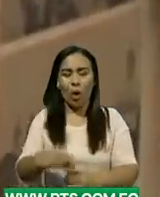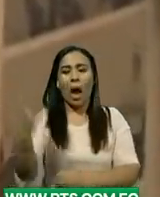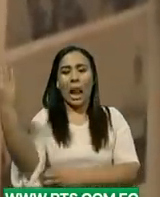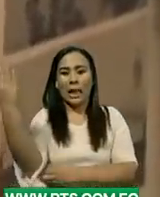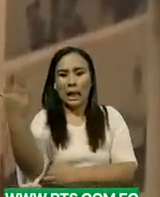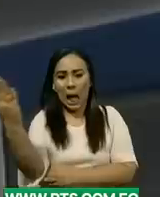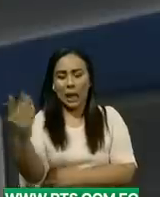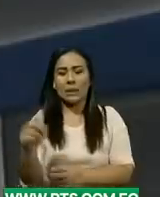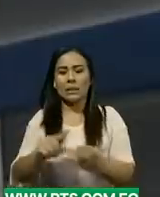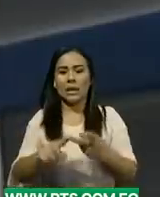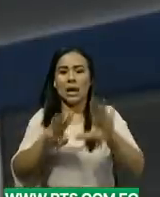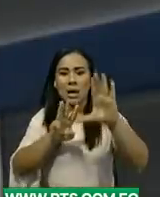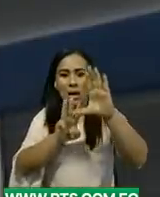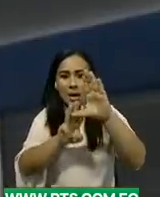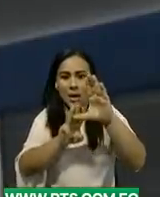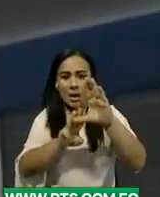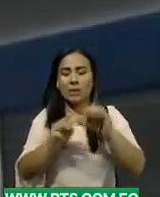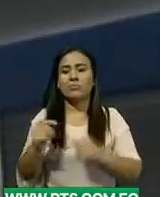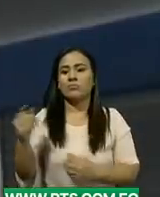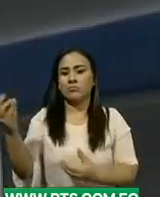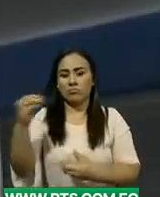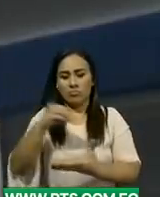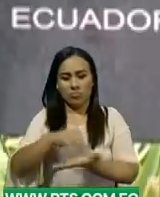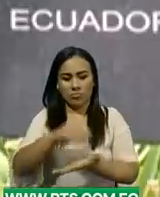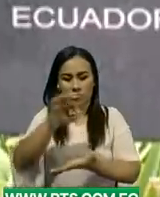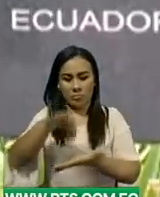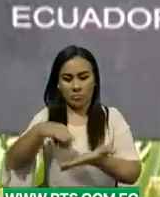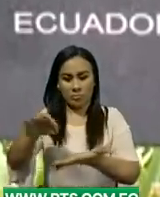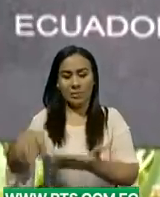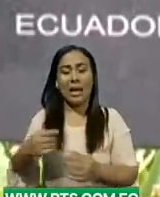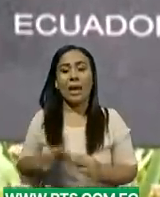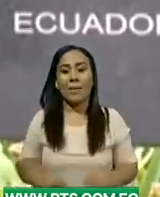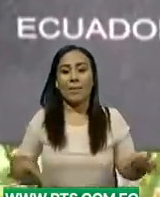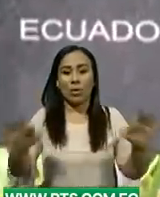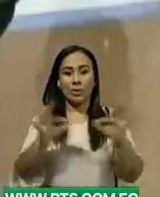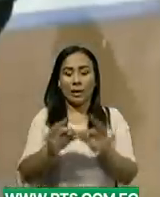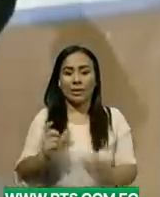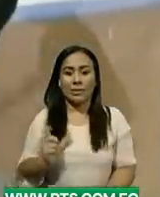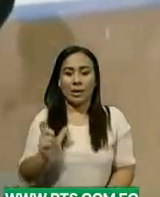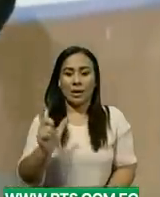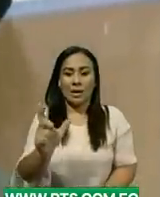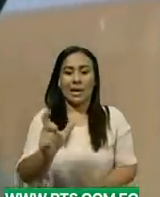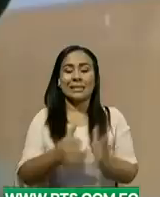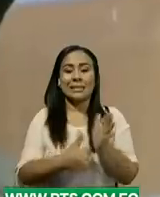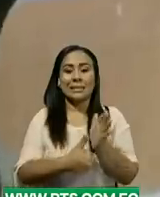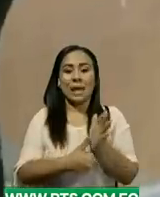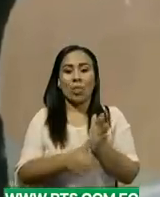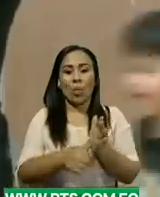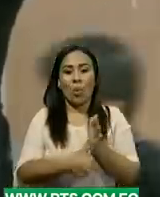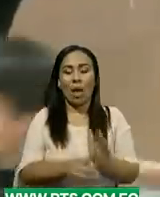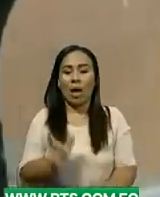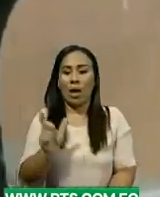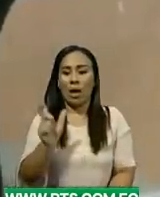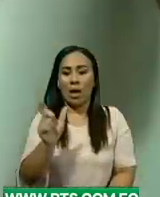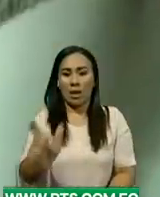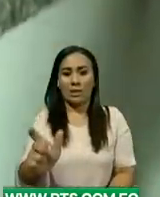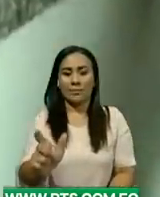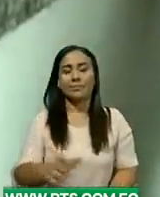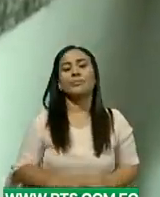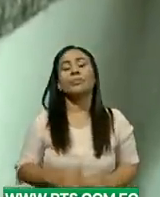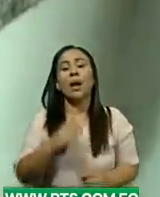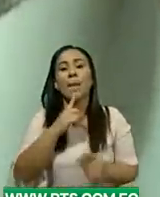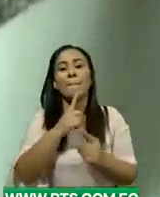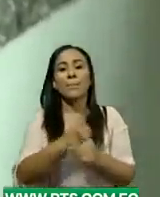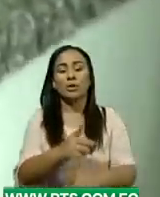Consejo de Participación Ciudadana y Control Social. El requisito indispensable para ejercer el derecho al voto es la cédula de identidad. Para ello,